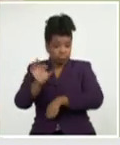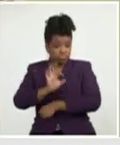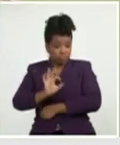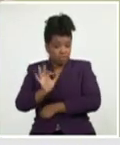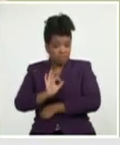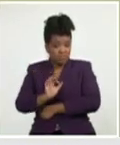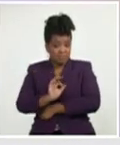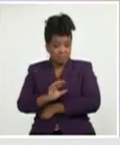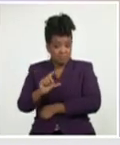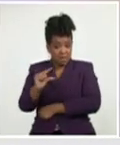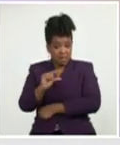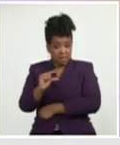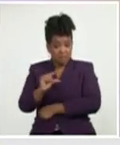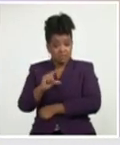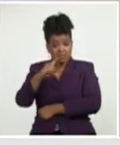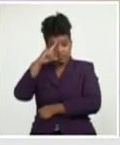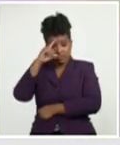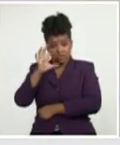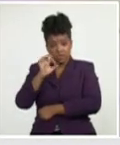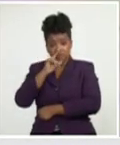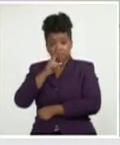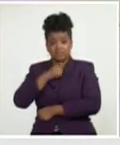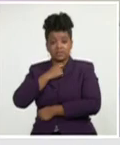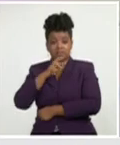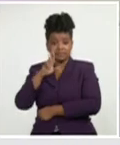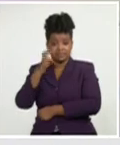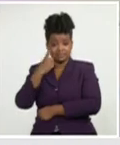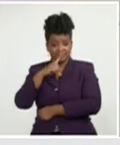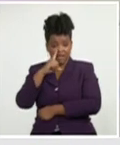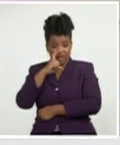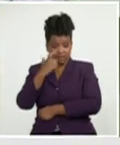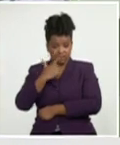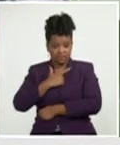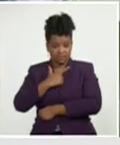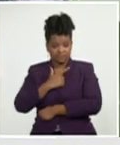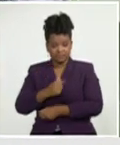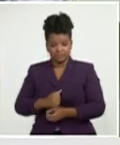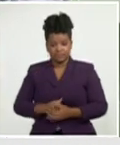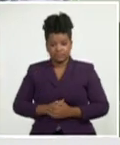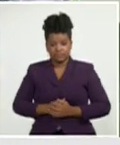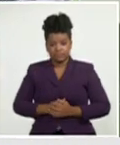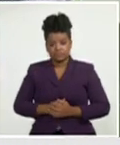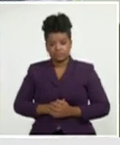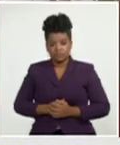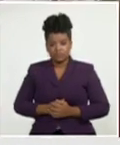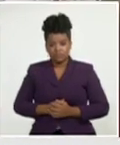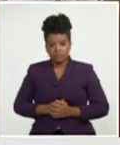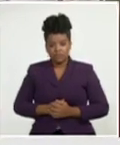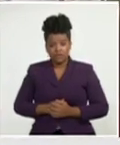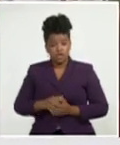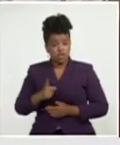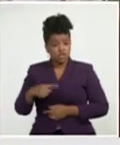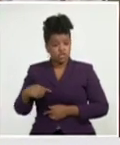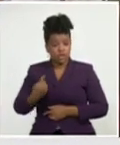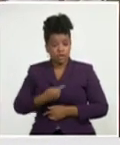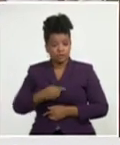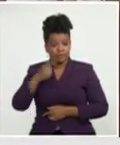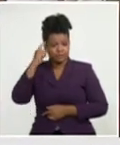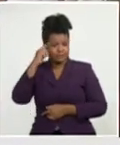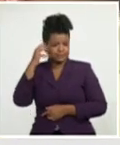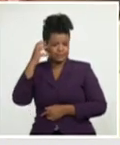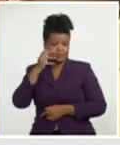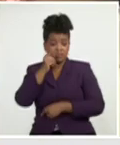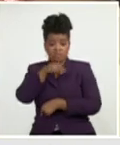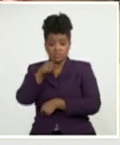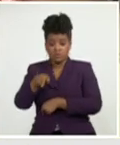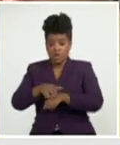en el caso de Soberana 01 o el toxoide tetánico como proteína portadora en Soberana 02. Y pensábamos que para un convaleciente, que es una persona que